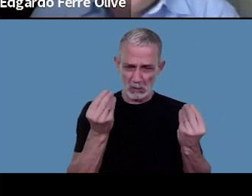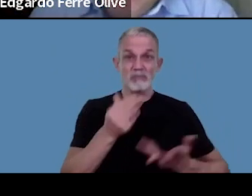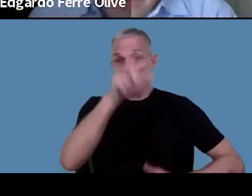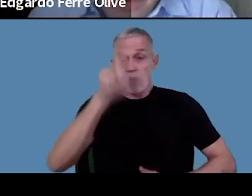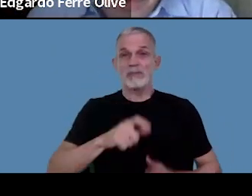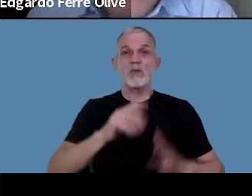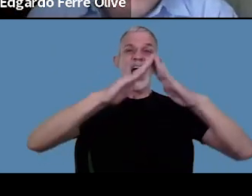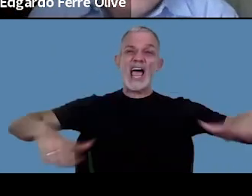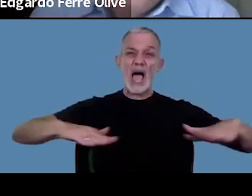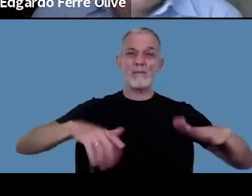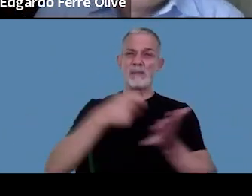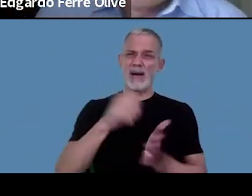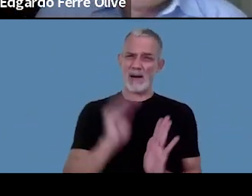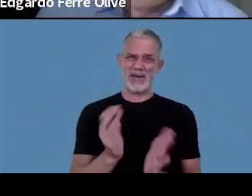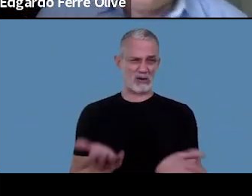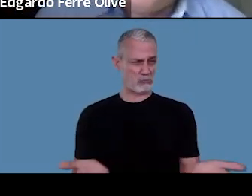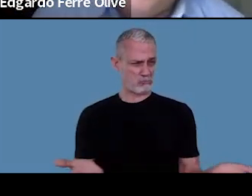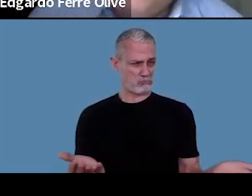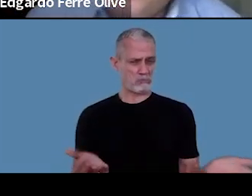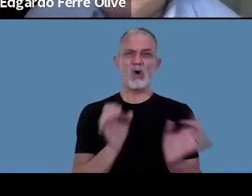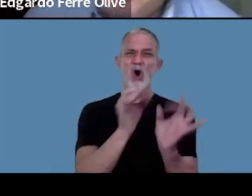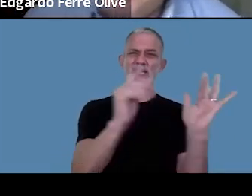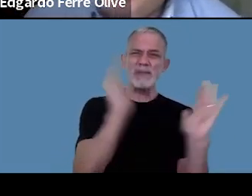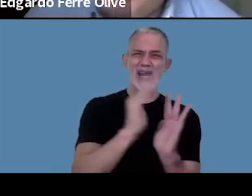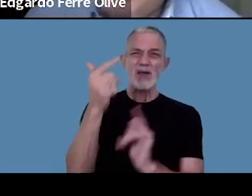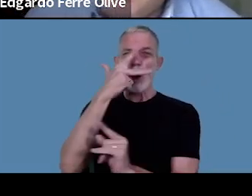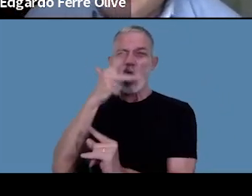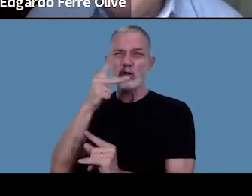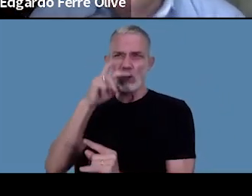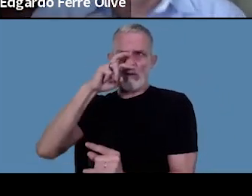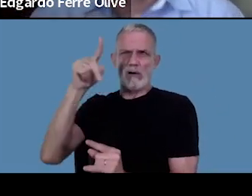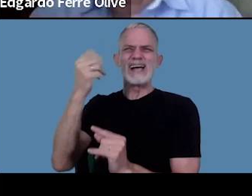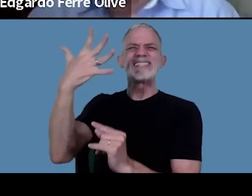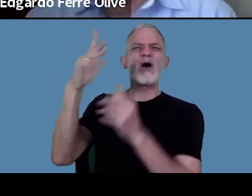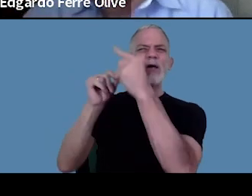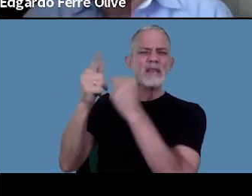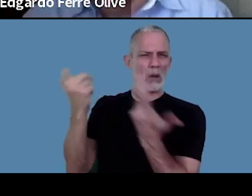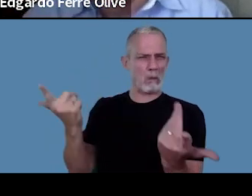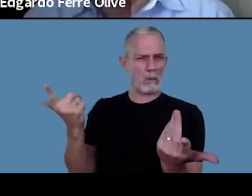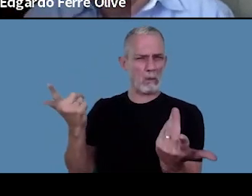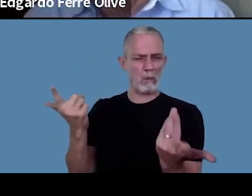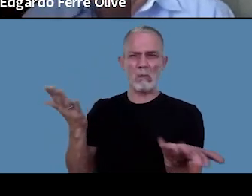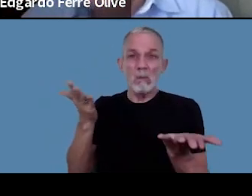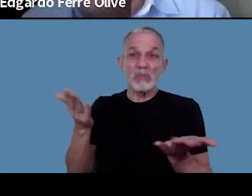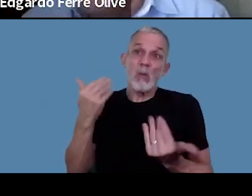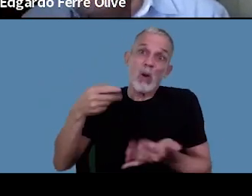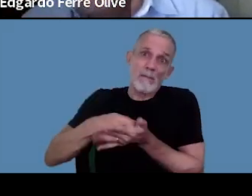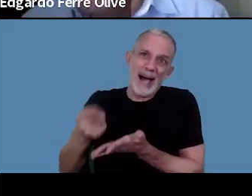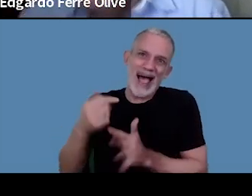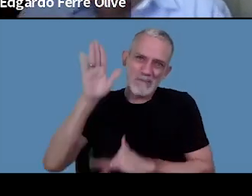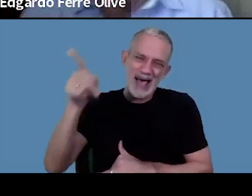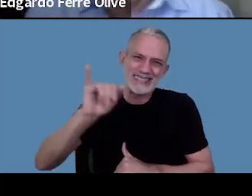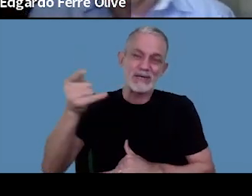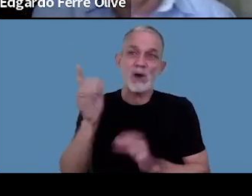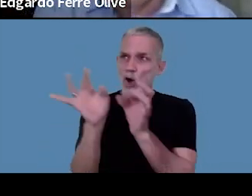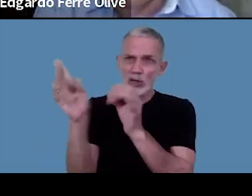camping, ¿no?, va a ser menos contaminante que uno no está en un hotel más, de 5 estrellas. El que está en el hotel 5 estrellas tiene más capacidad contributiva, eso no hay duda, pero